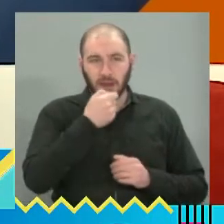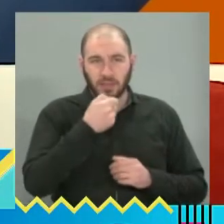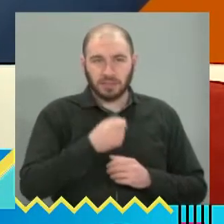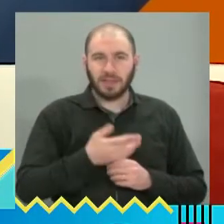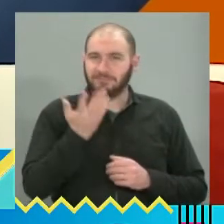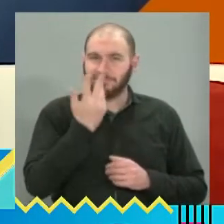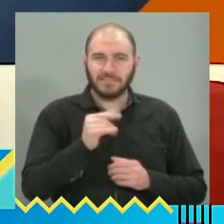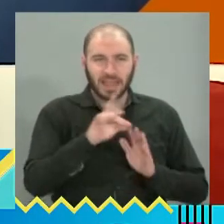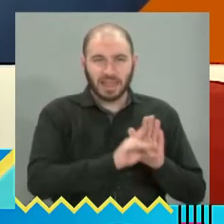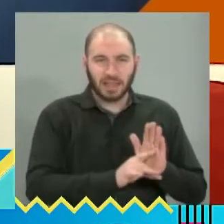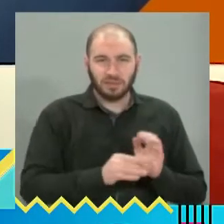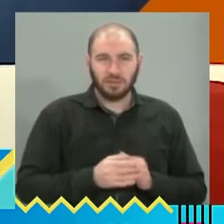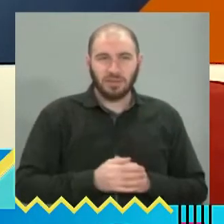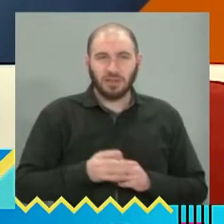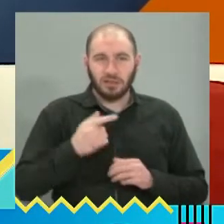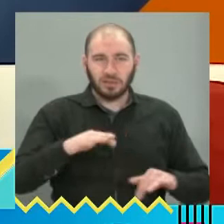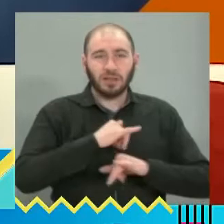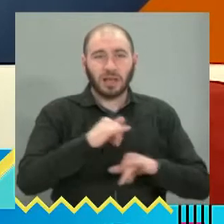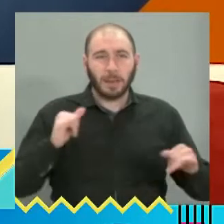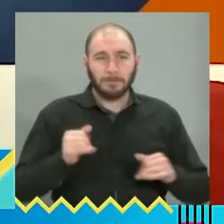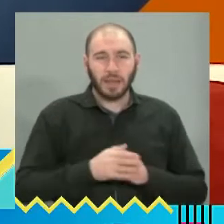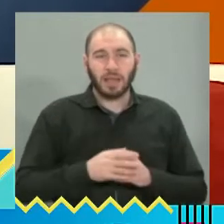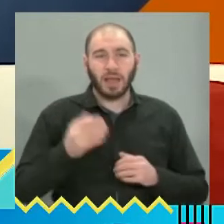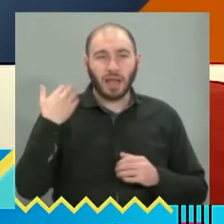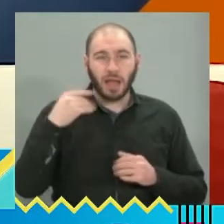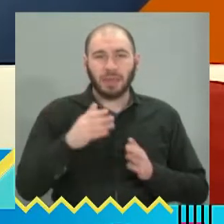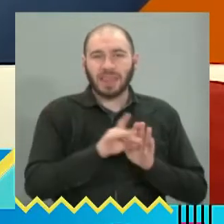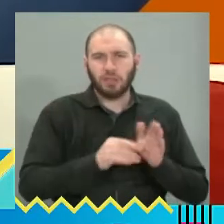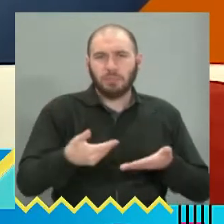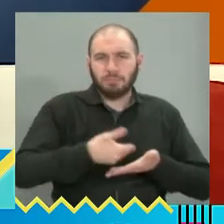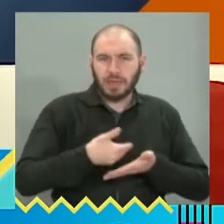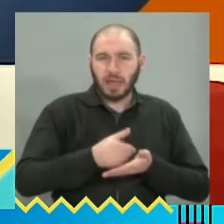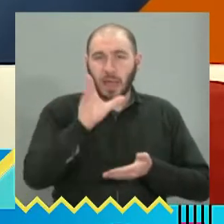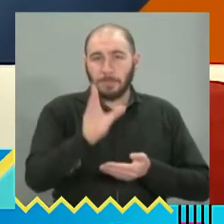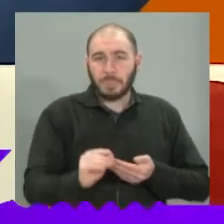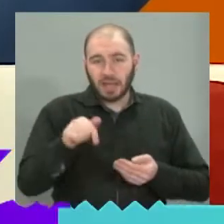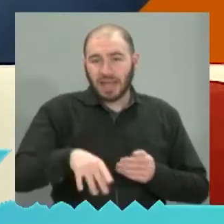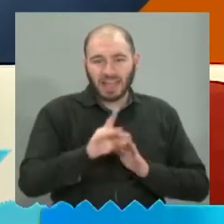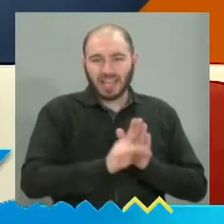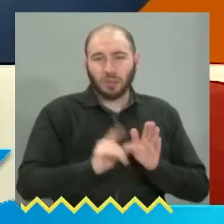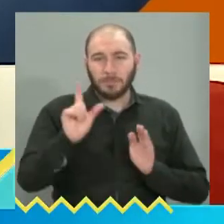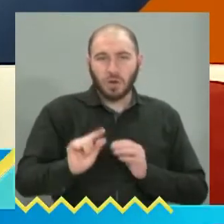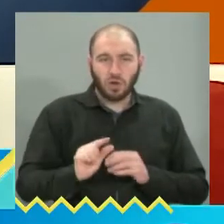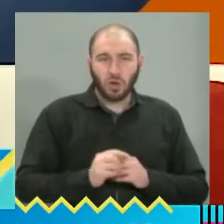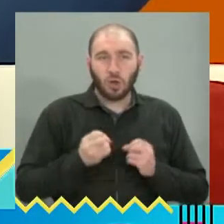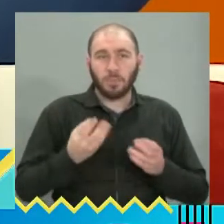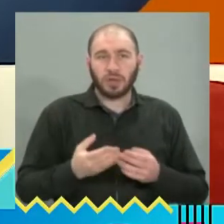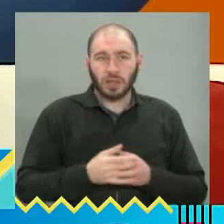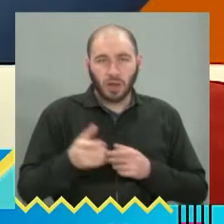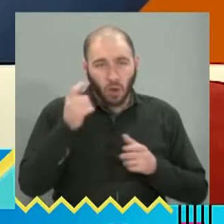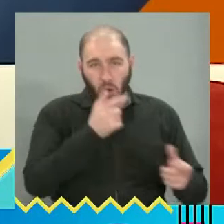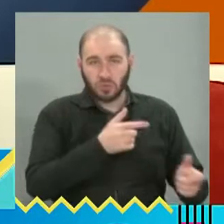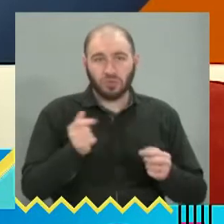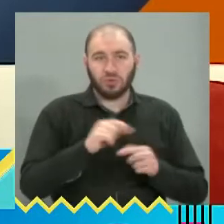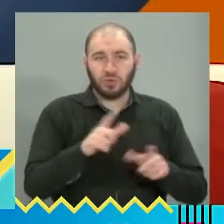les encantan los datos y cada vez que hacemos campañas de POC y de asma me piden datos. En nuestro país no tenemos muchos datos porque no hay